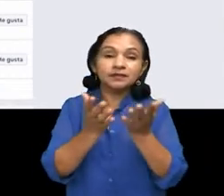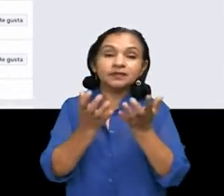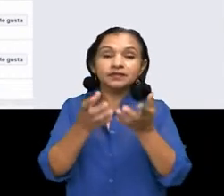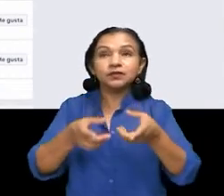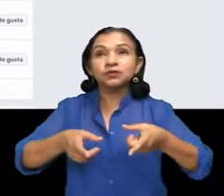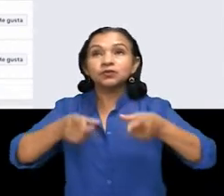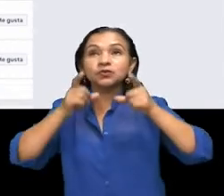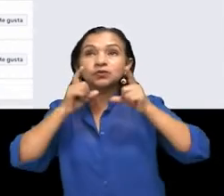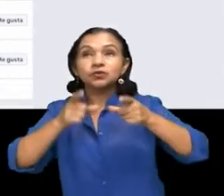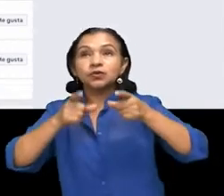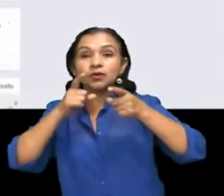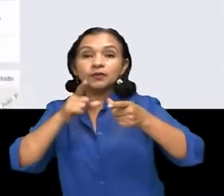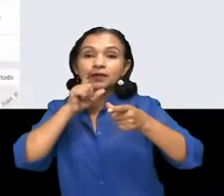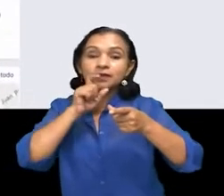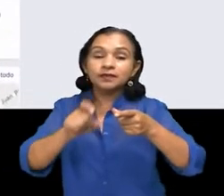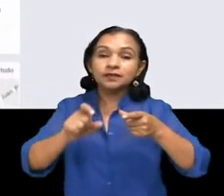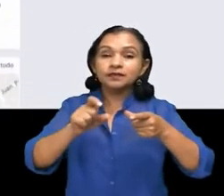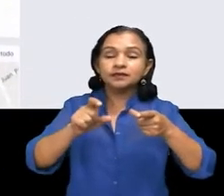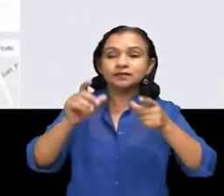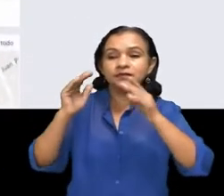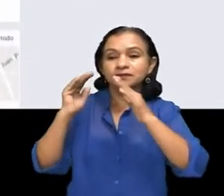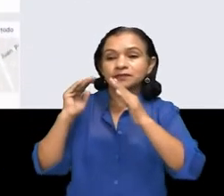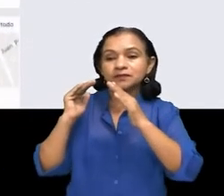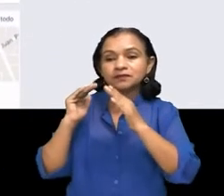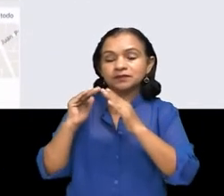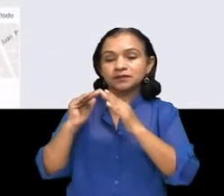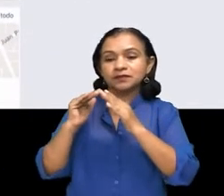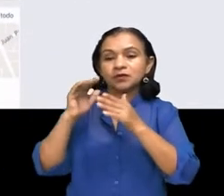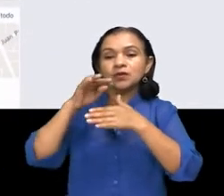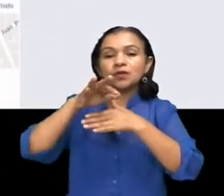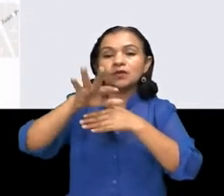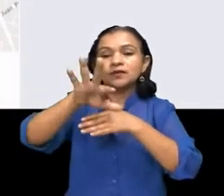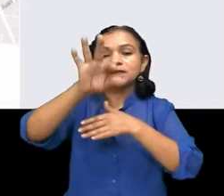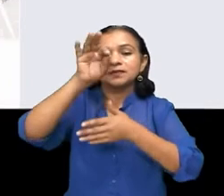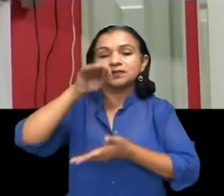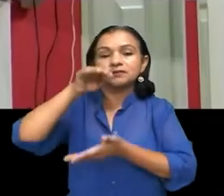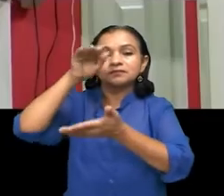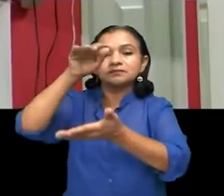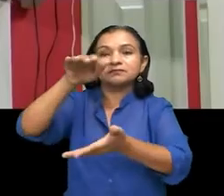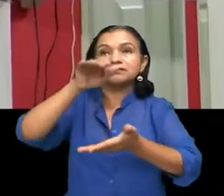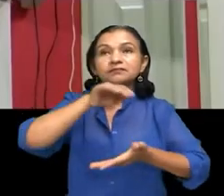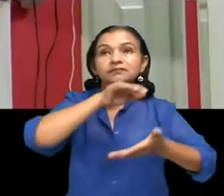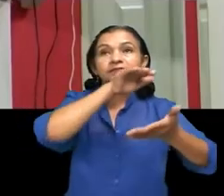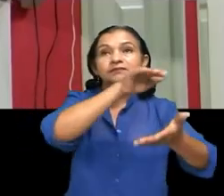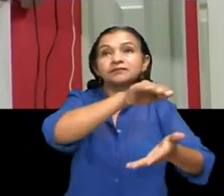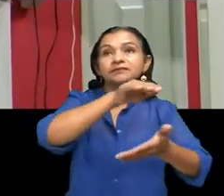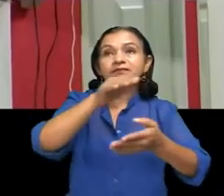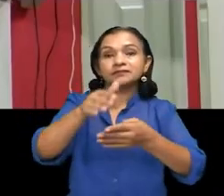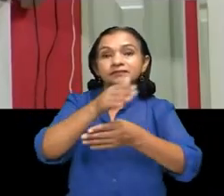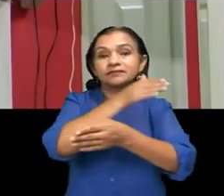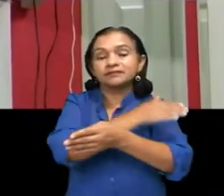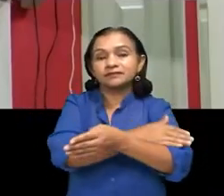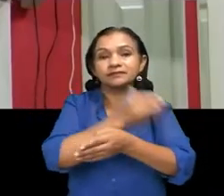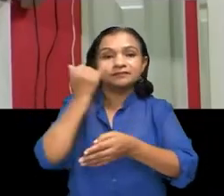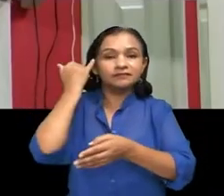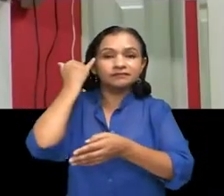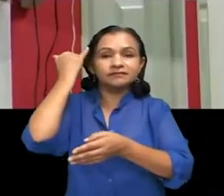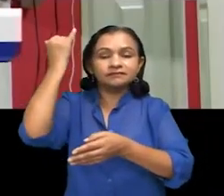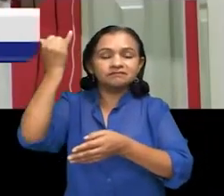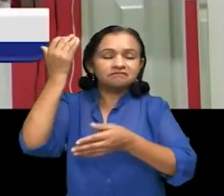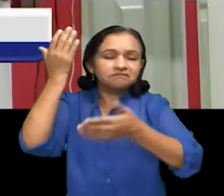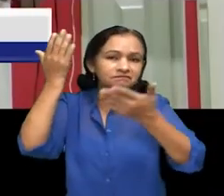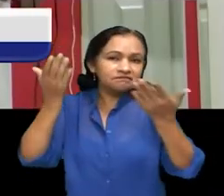su preferencia y la reciben en su casa u oficina. Al principio era una idea